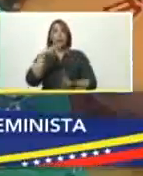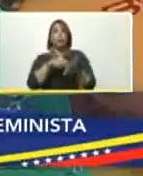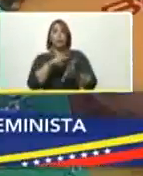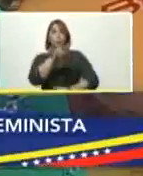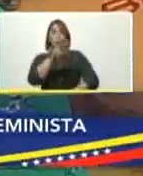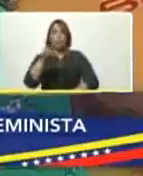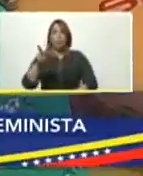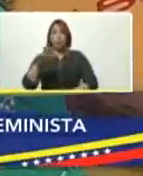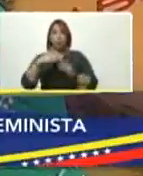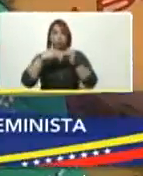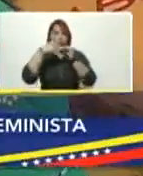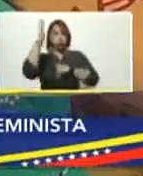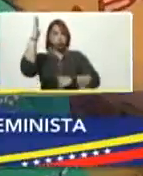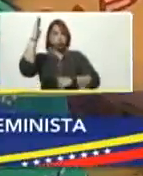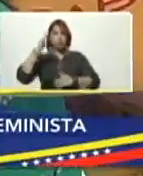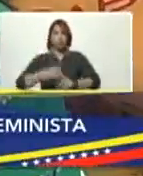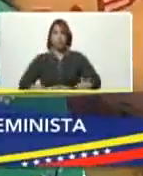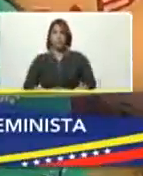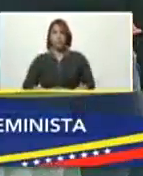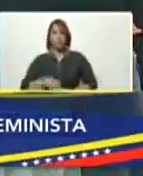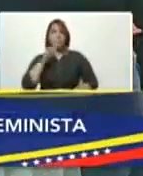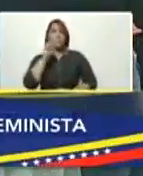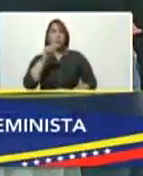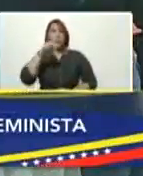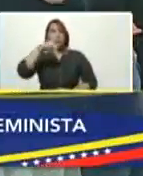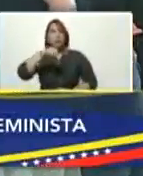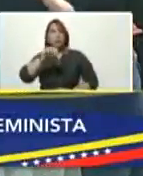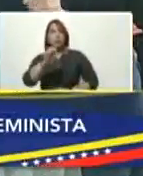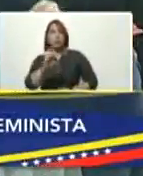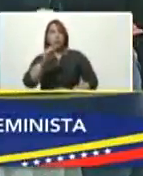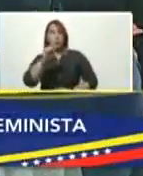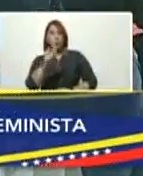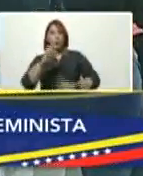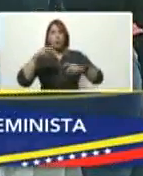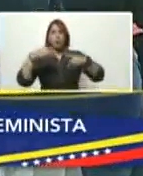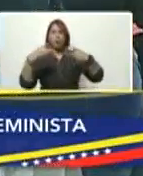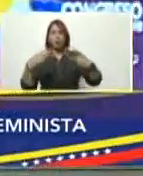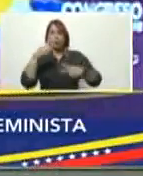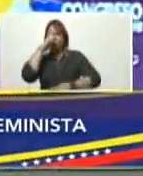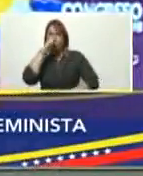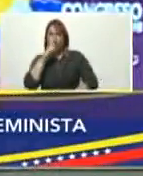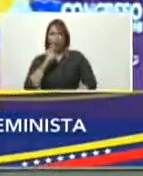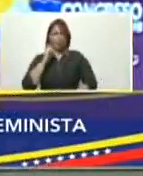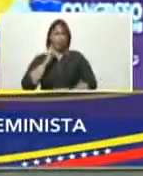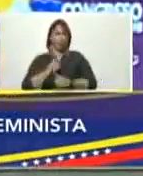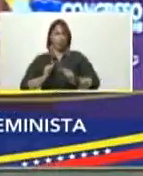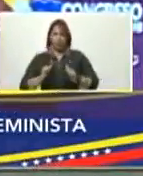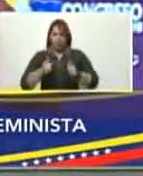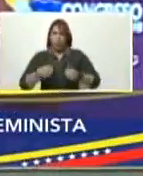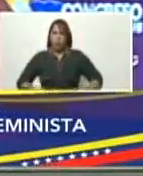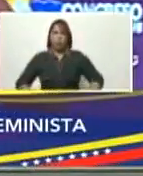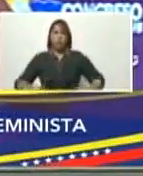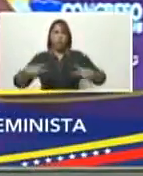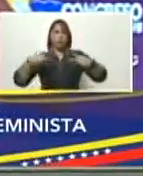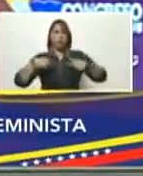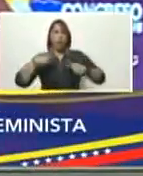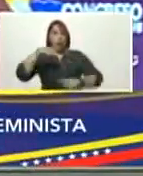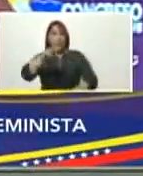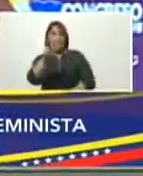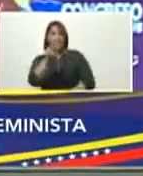y pa'lante. Punto net, una nueva época se ha iniciado en la humanidad. Y desde